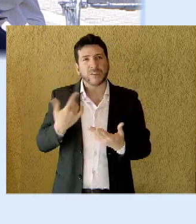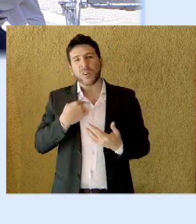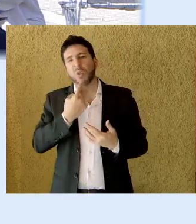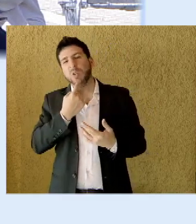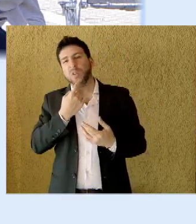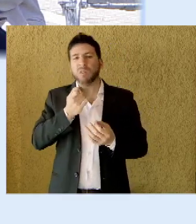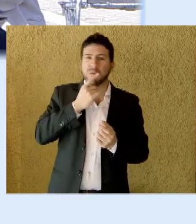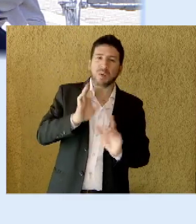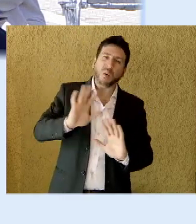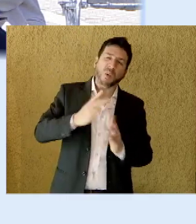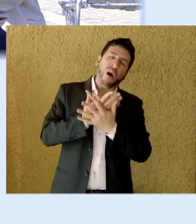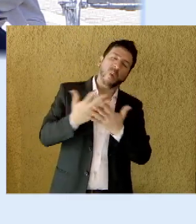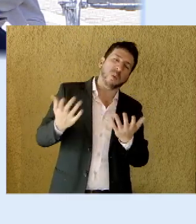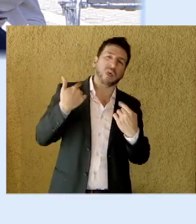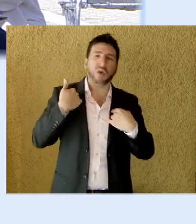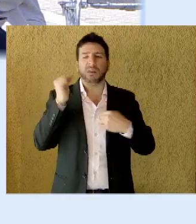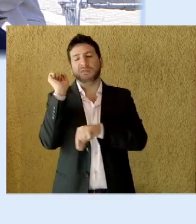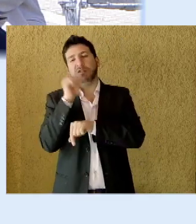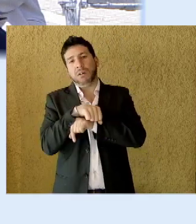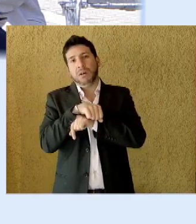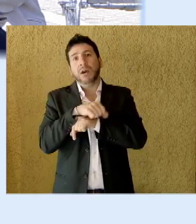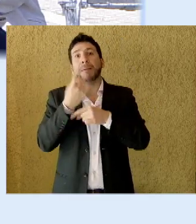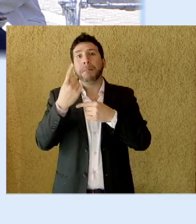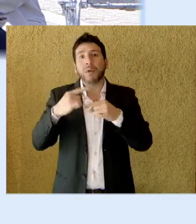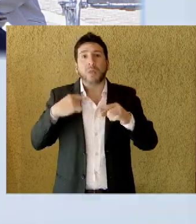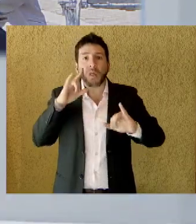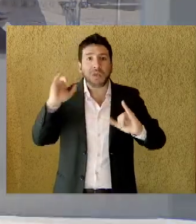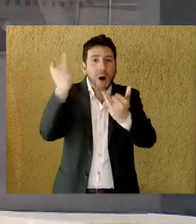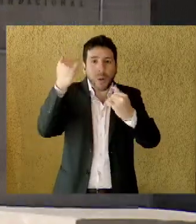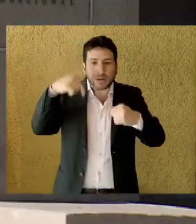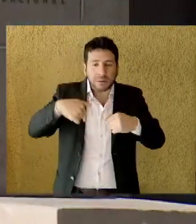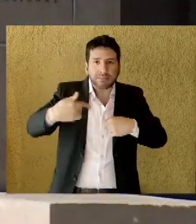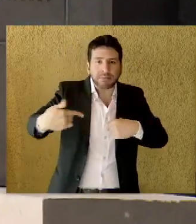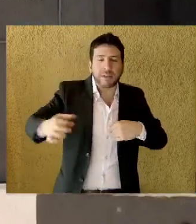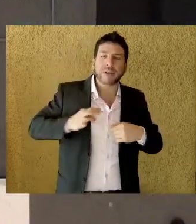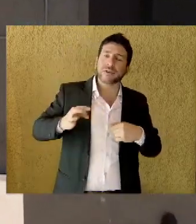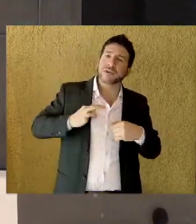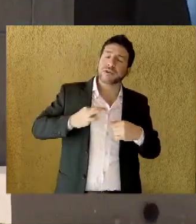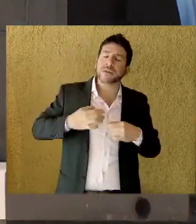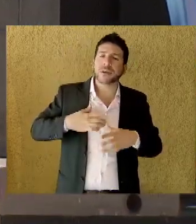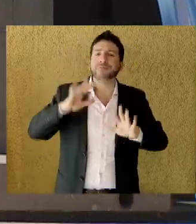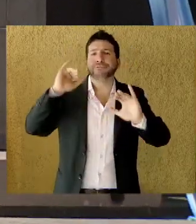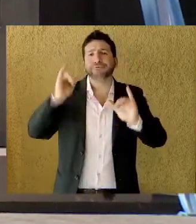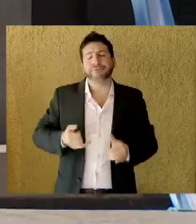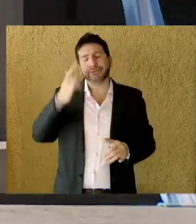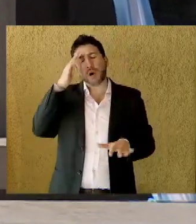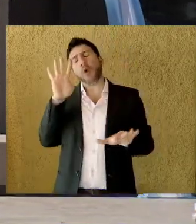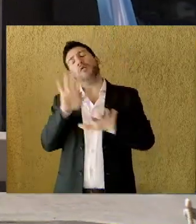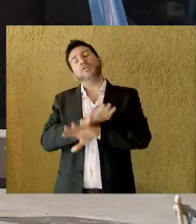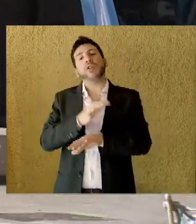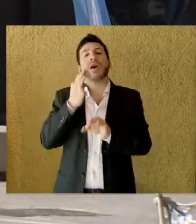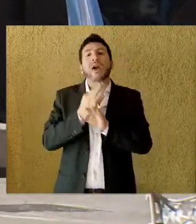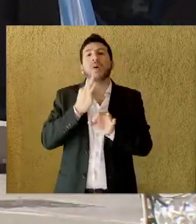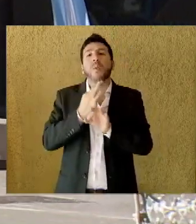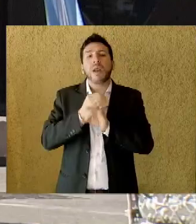gusta, es un poco reacio a participar. Y sin embargo, cuando pasan los años, uno admite que fue de lo más importante, de lo que más le